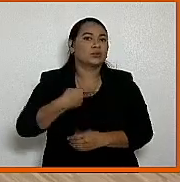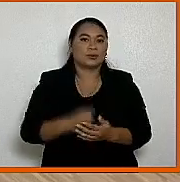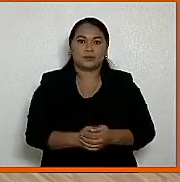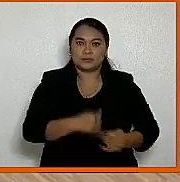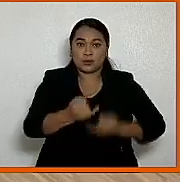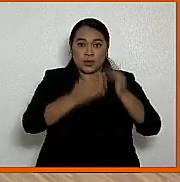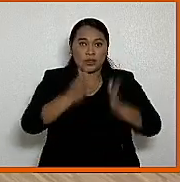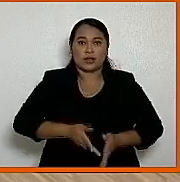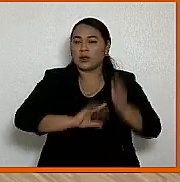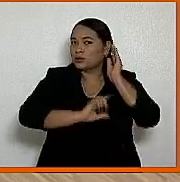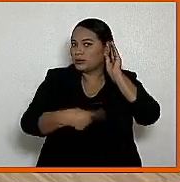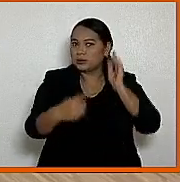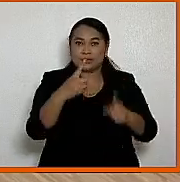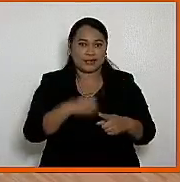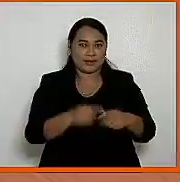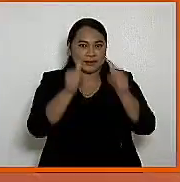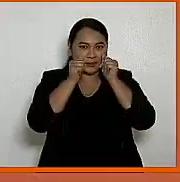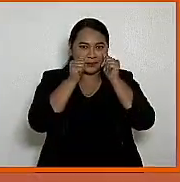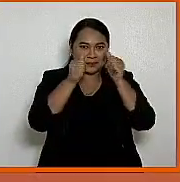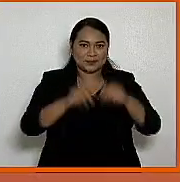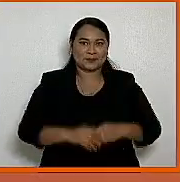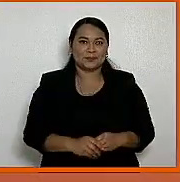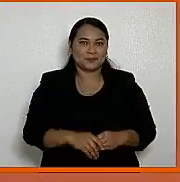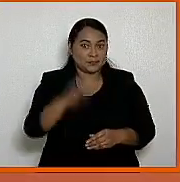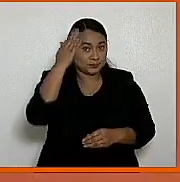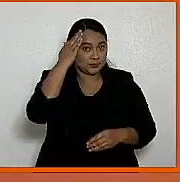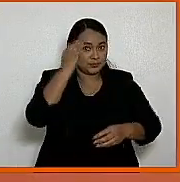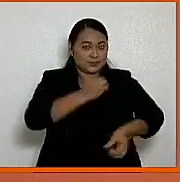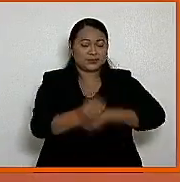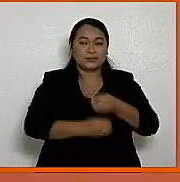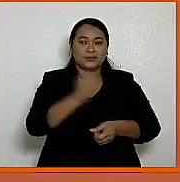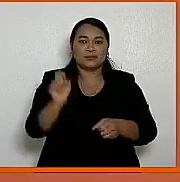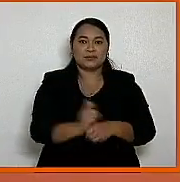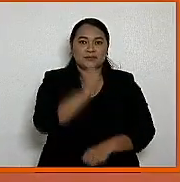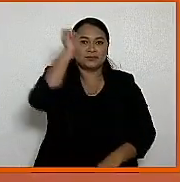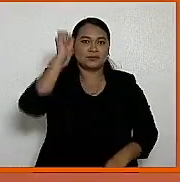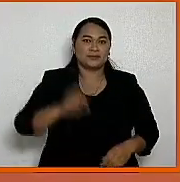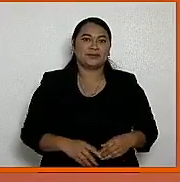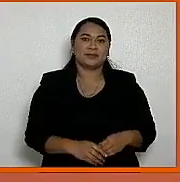fuera ganadora de Multi X, atentos, porque esta es